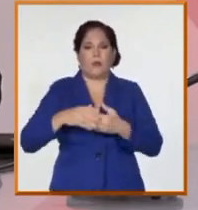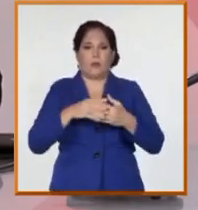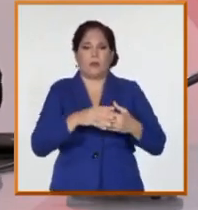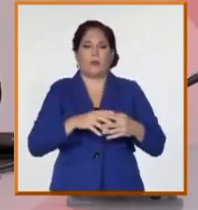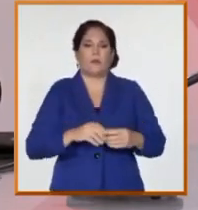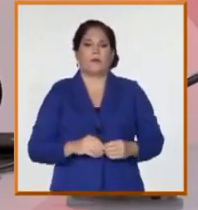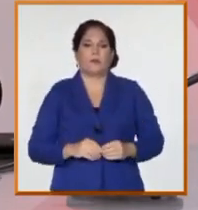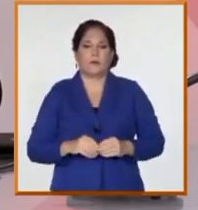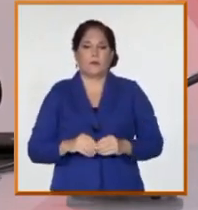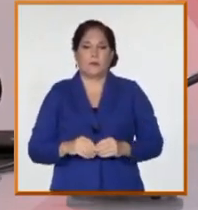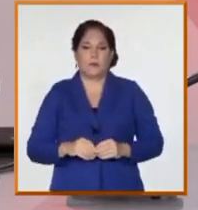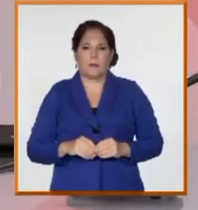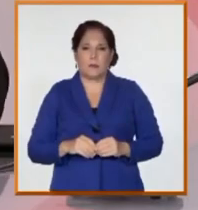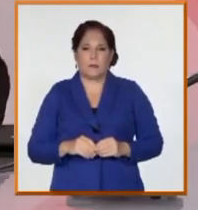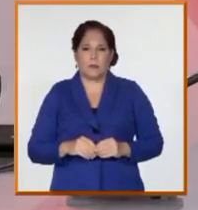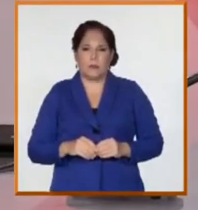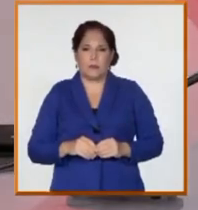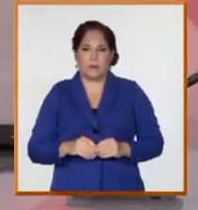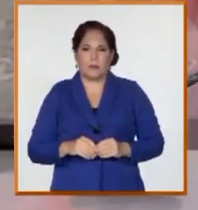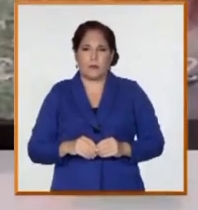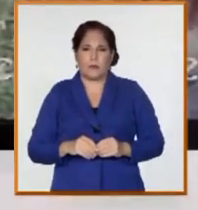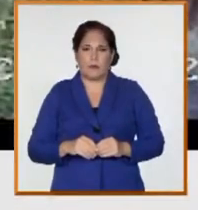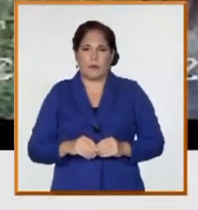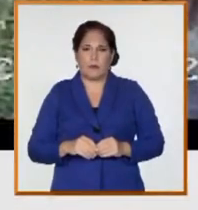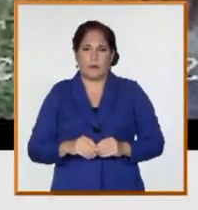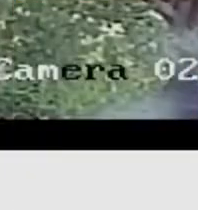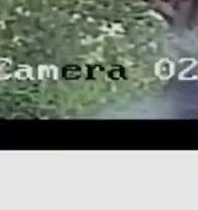denuncias Nos despedimos buenas noches